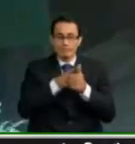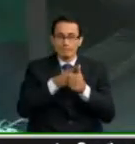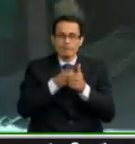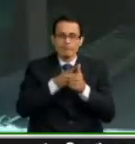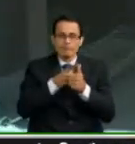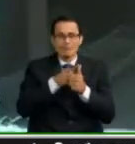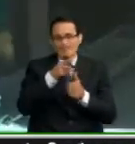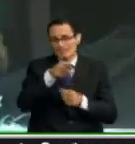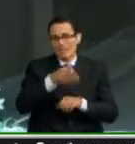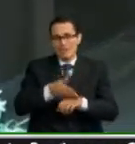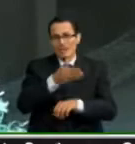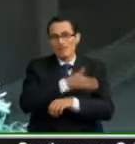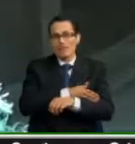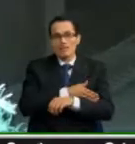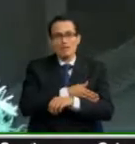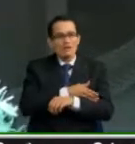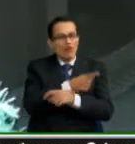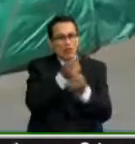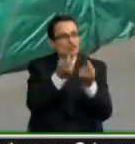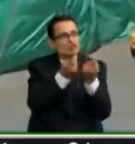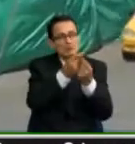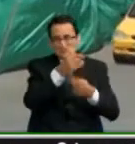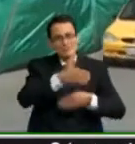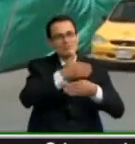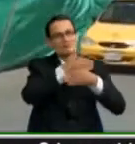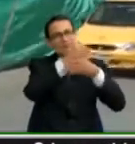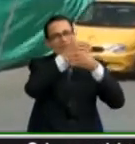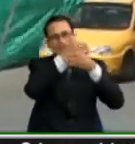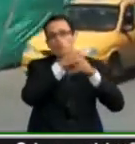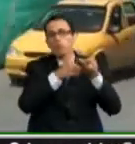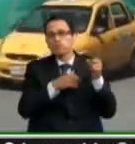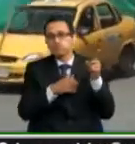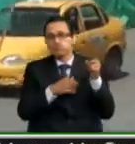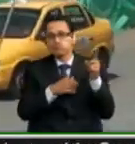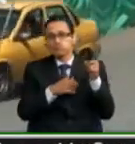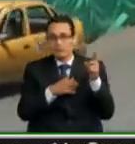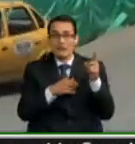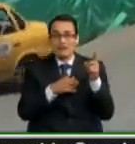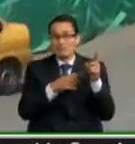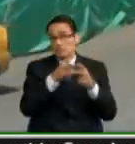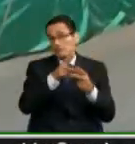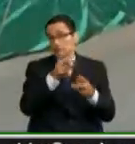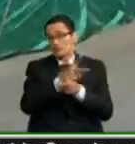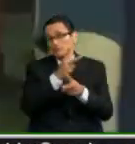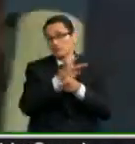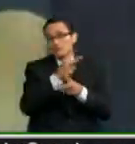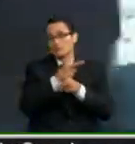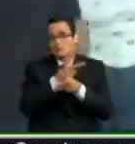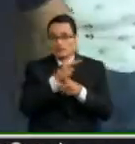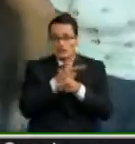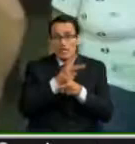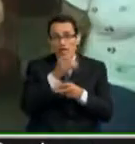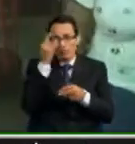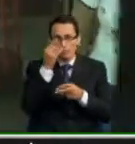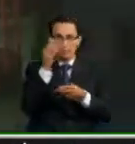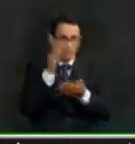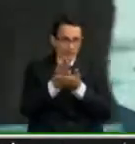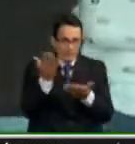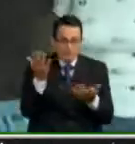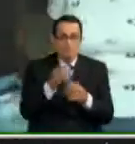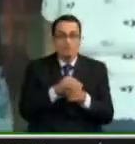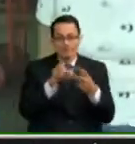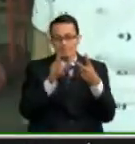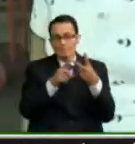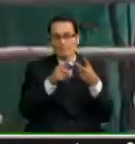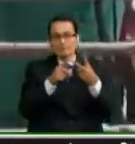estaban instalados junto a la construcción, en donde se está movilizando material, lo que puede generar un accidente. Y lo otro,